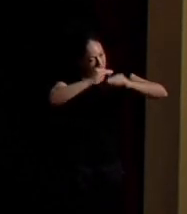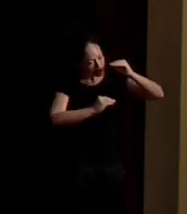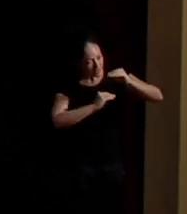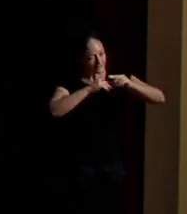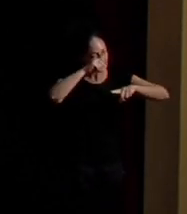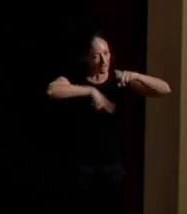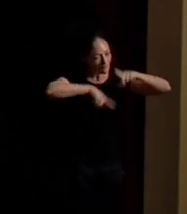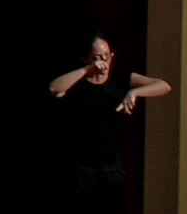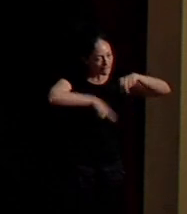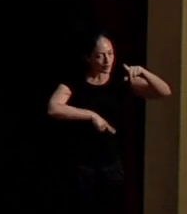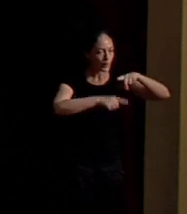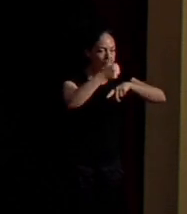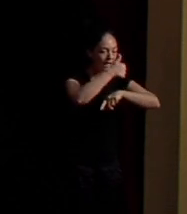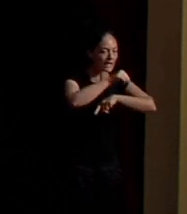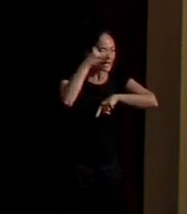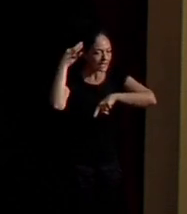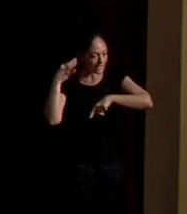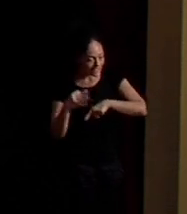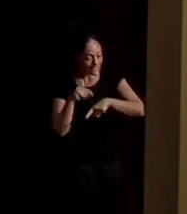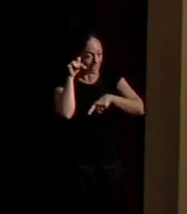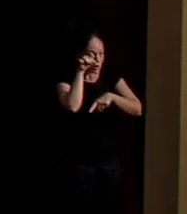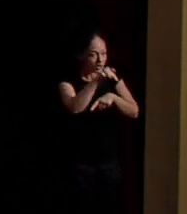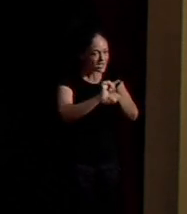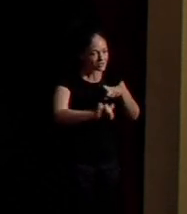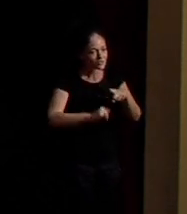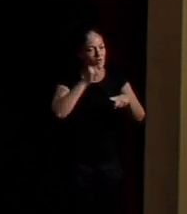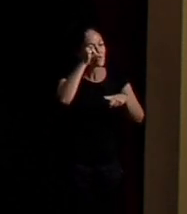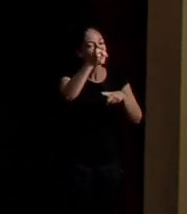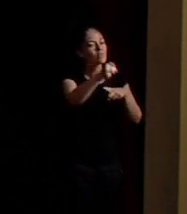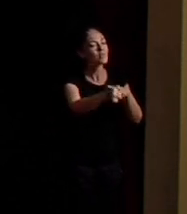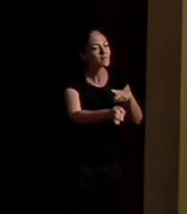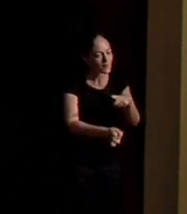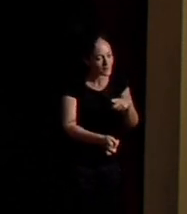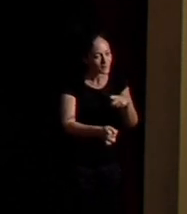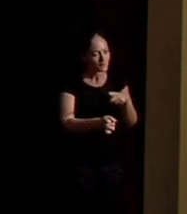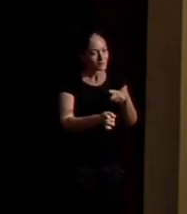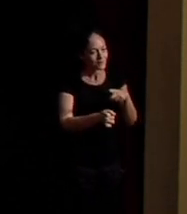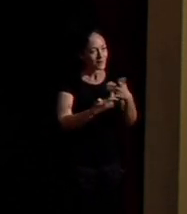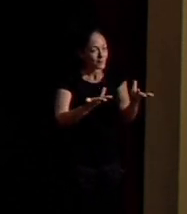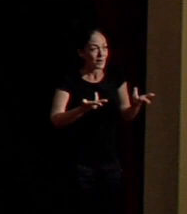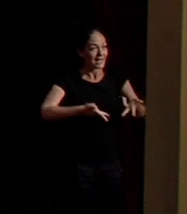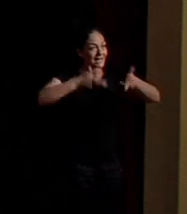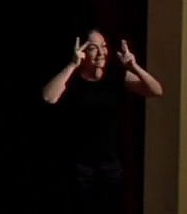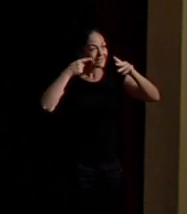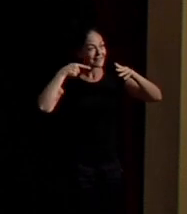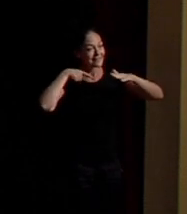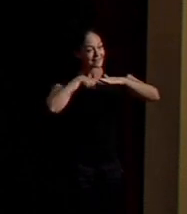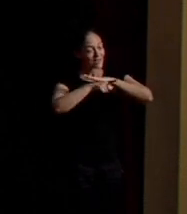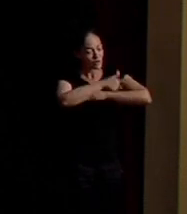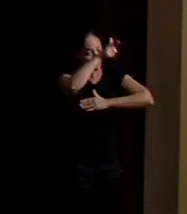del género y, por lo tanto, de qué manera eso sigue condicionando la dignidad y el libre desarrollo de la